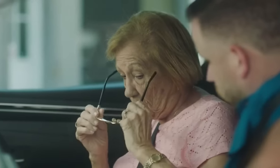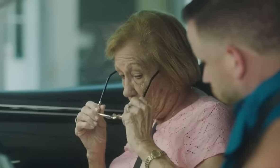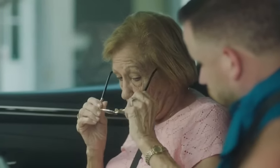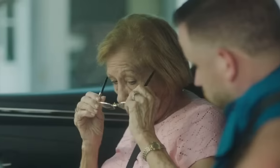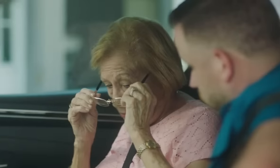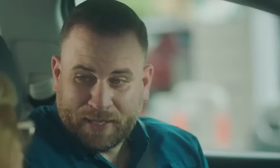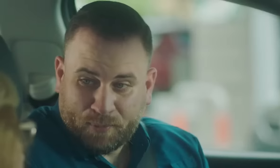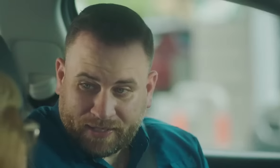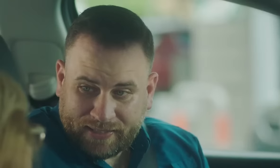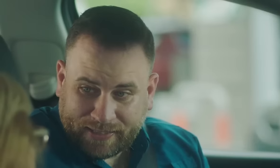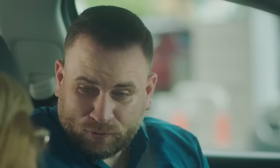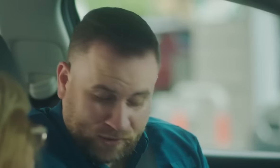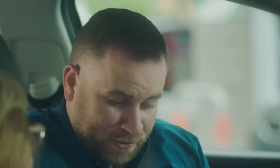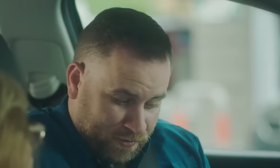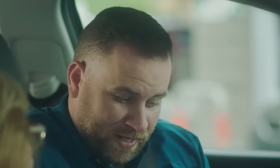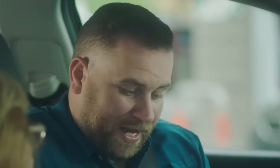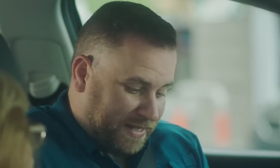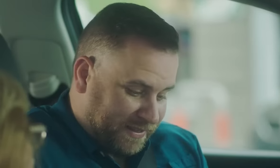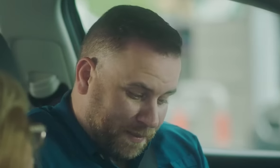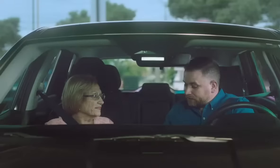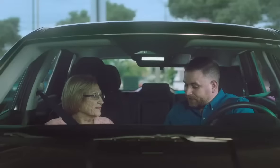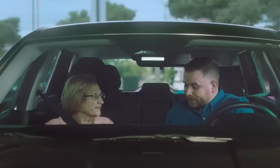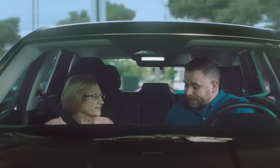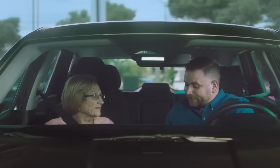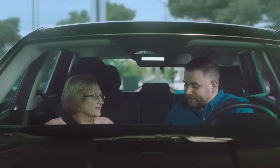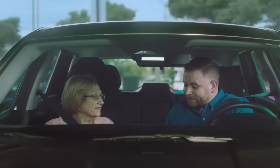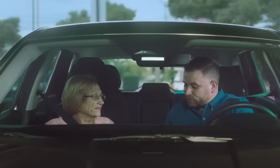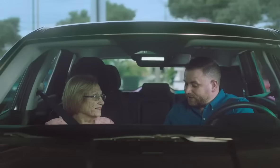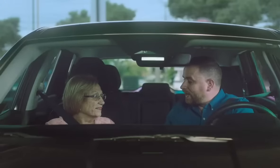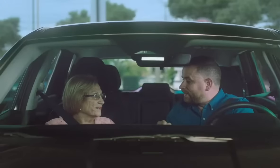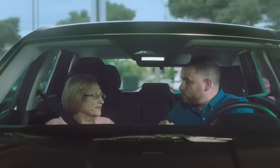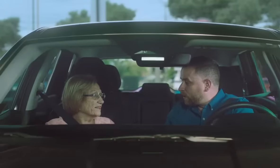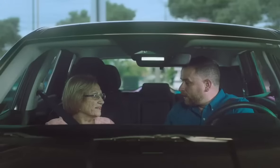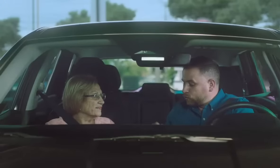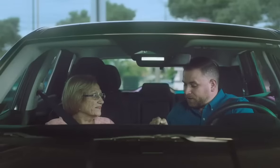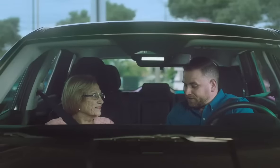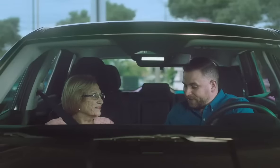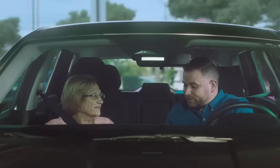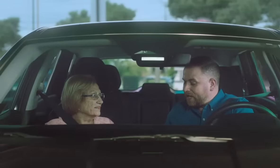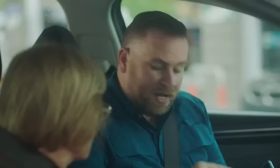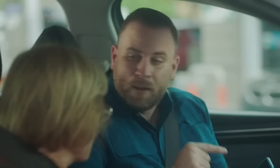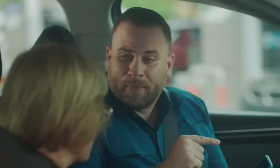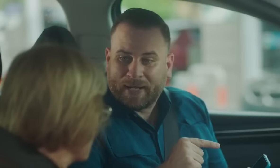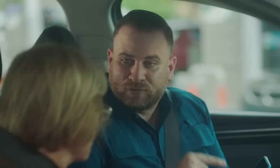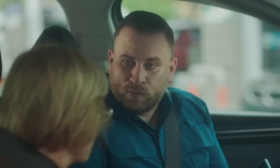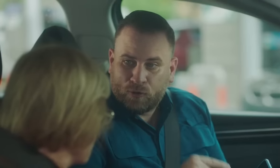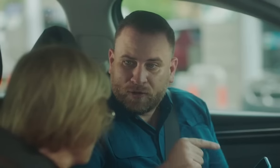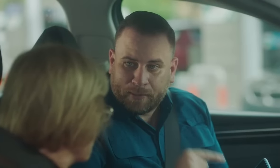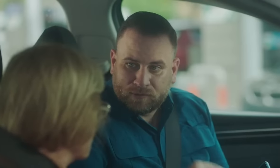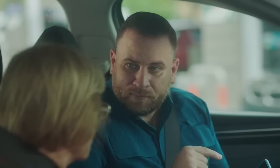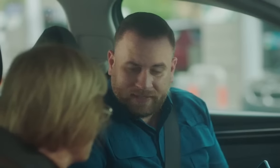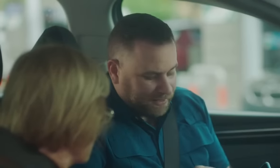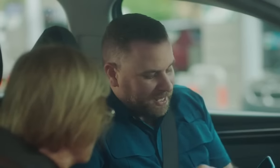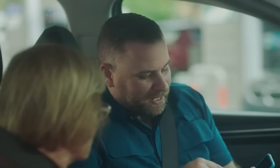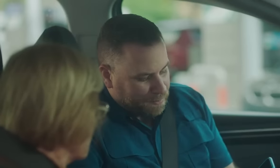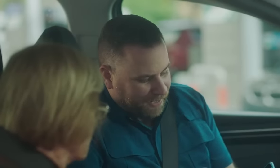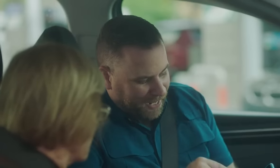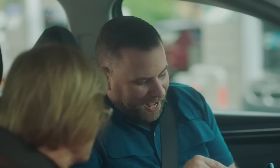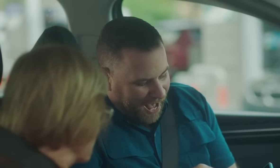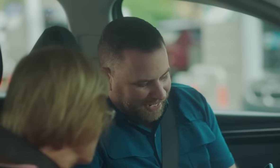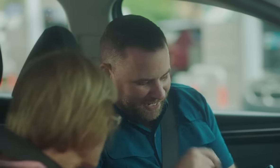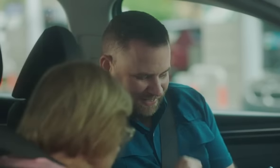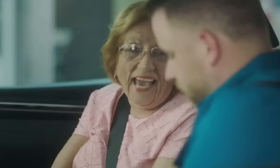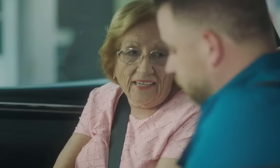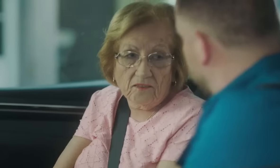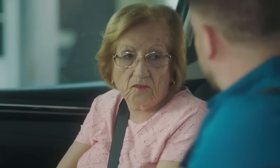espejuelos. Después de registrar tu sello, el sistema te va a indicar que selecciones a la aseguradora de tu preferencia para tu seguro de responsabilidad y